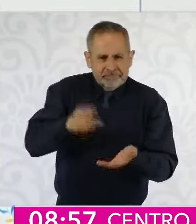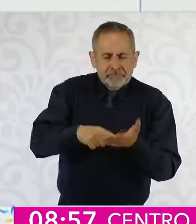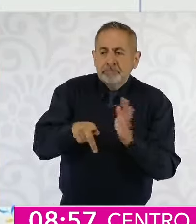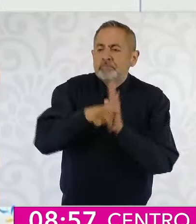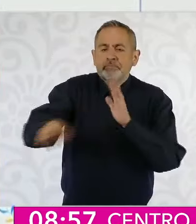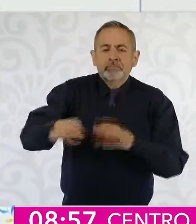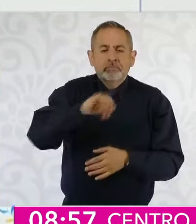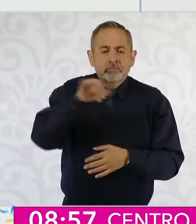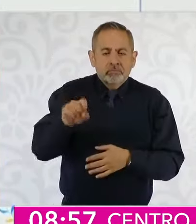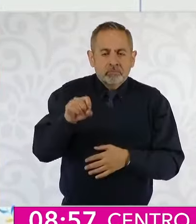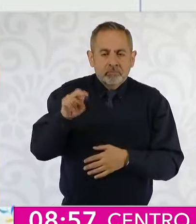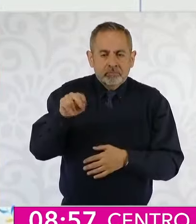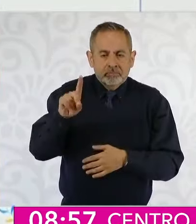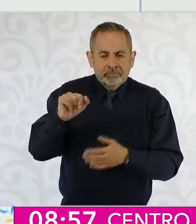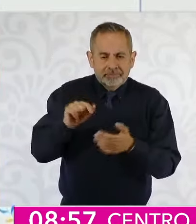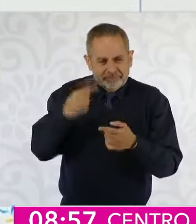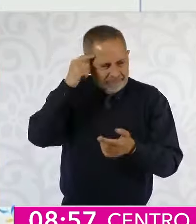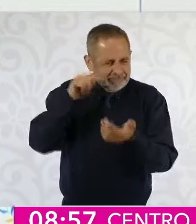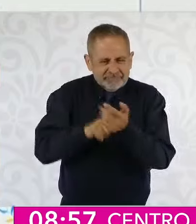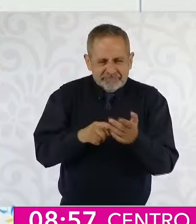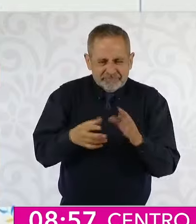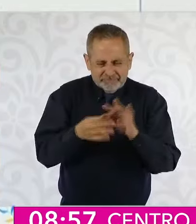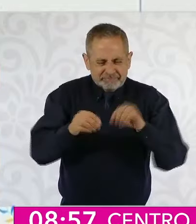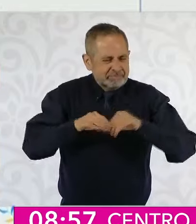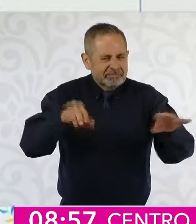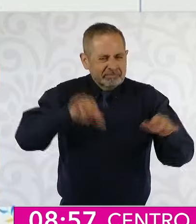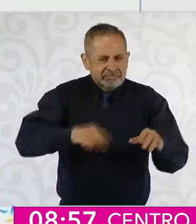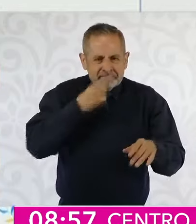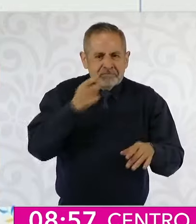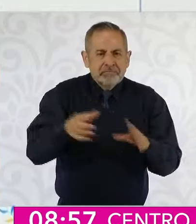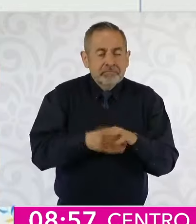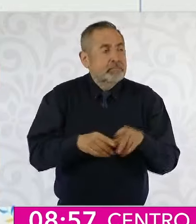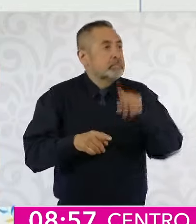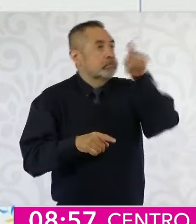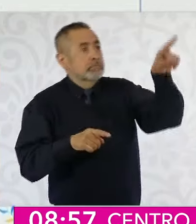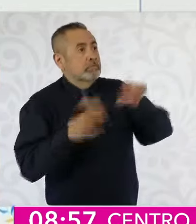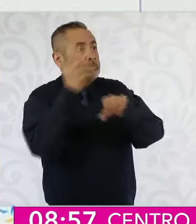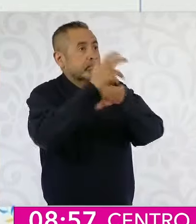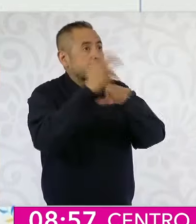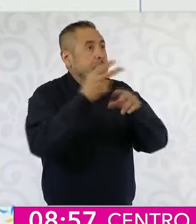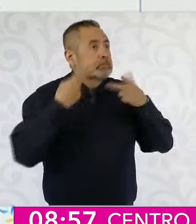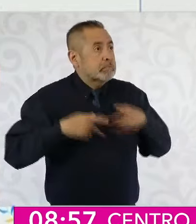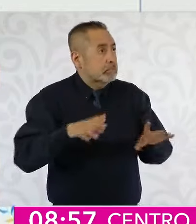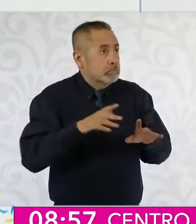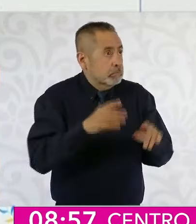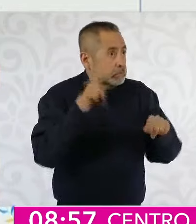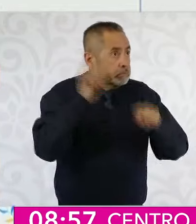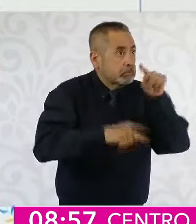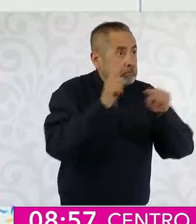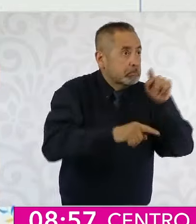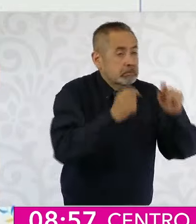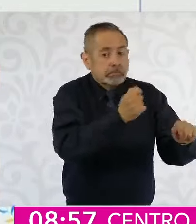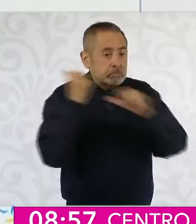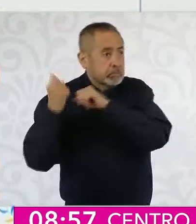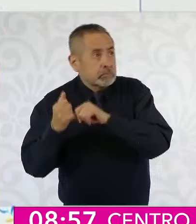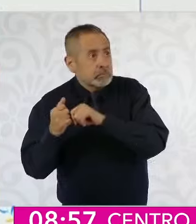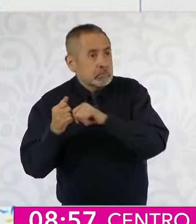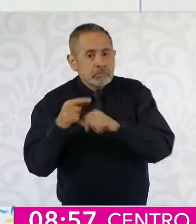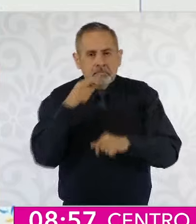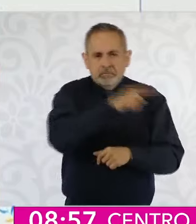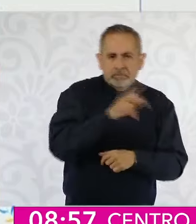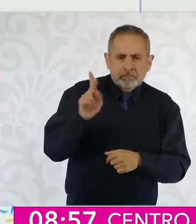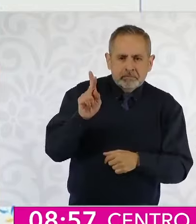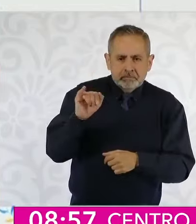significaría que tantos trabajadores no dejaran de trabajar en Estados Unidos, ¿de qué porcentaje del PIB de Estados